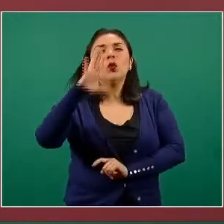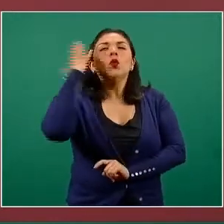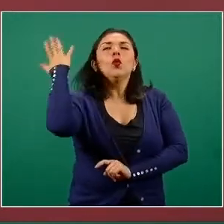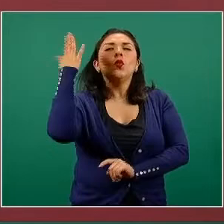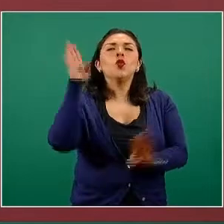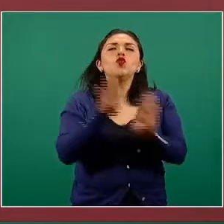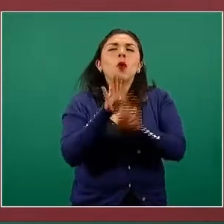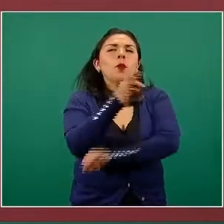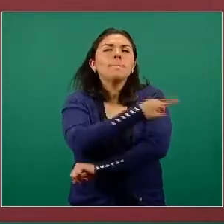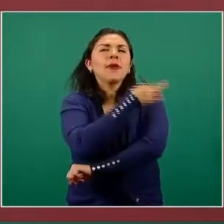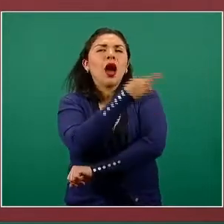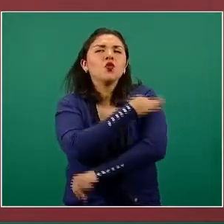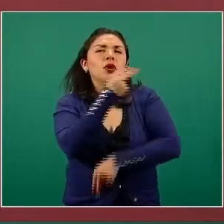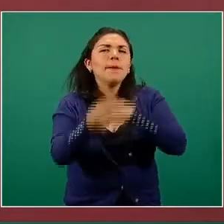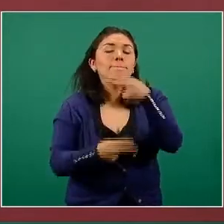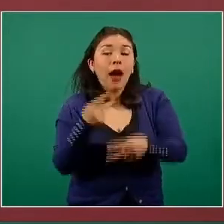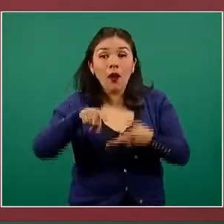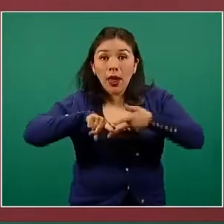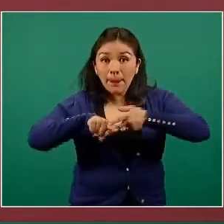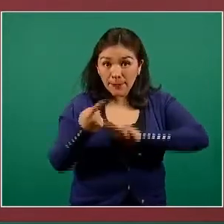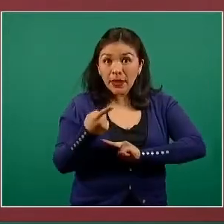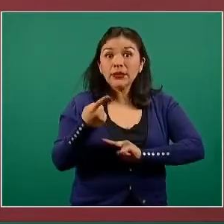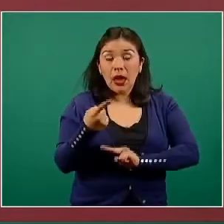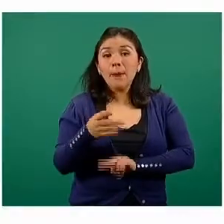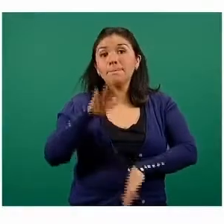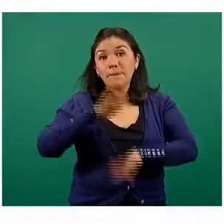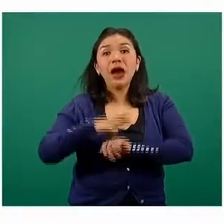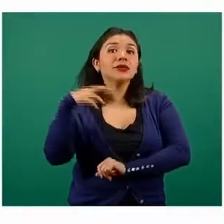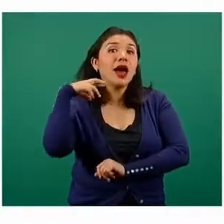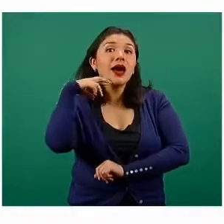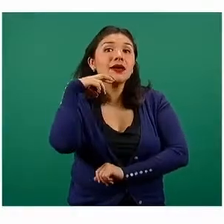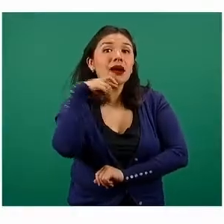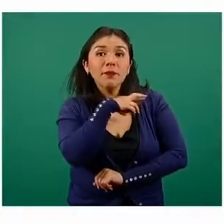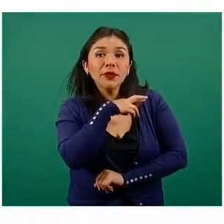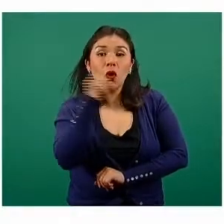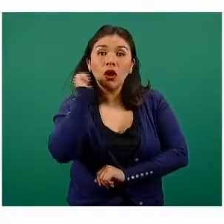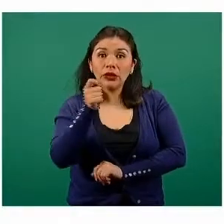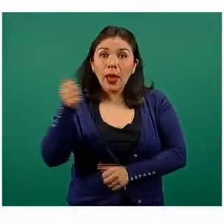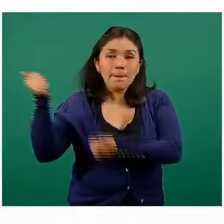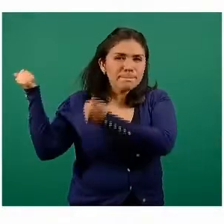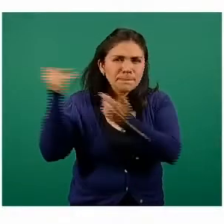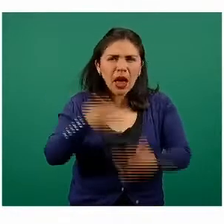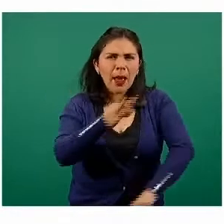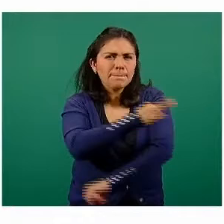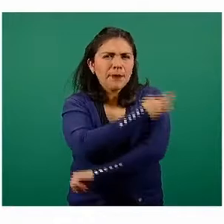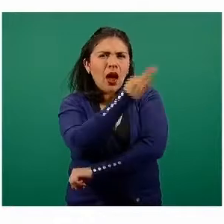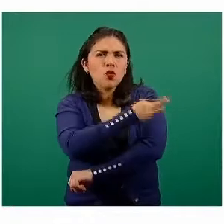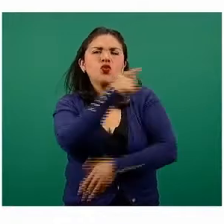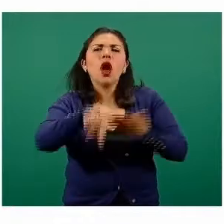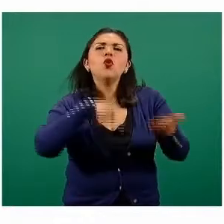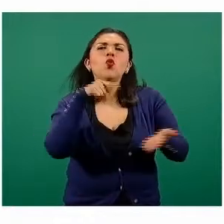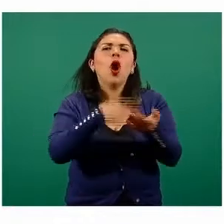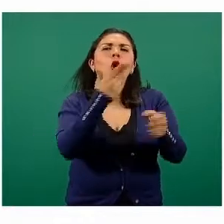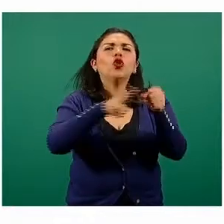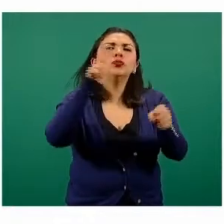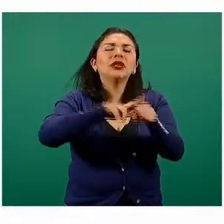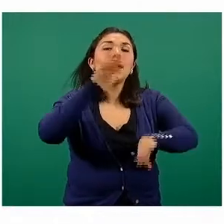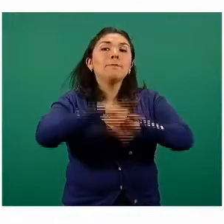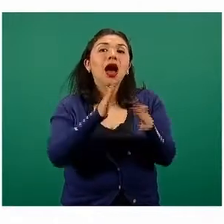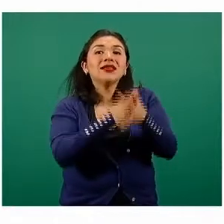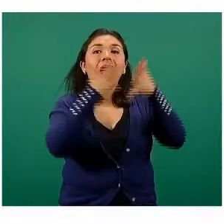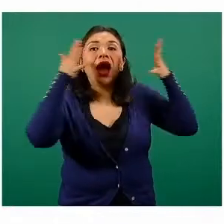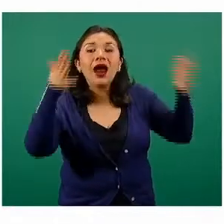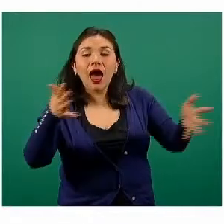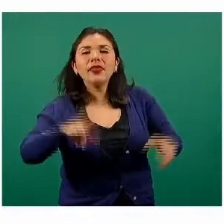de vacunación. Inicia con una mayor velocidad en la medida en que se vacuna en centros hospitalarios de mayor tamaño